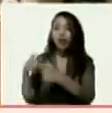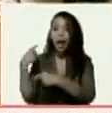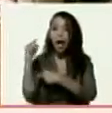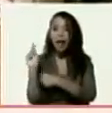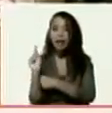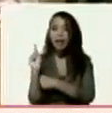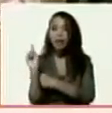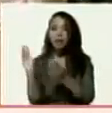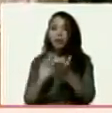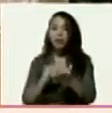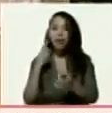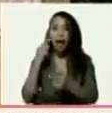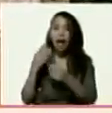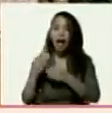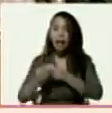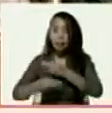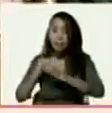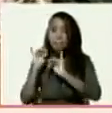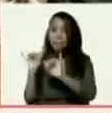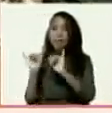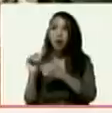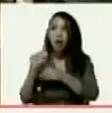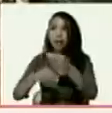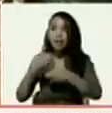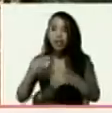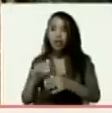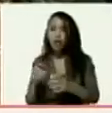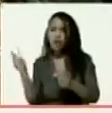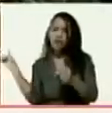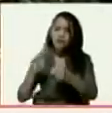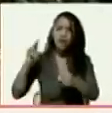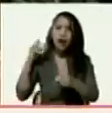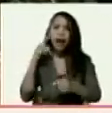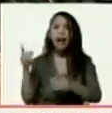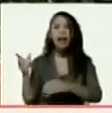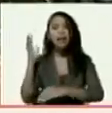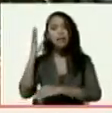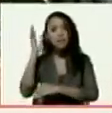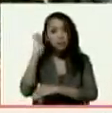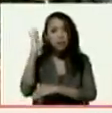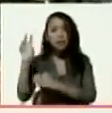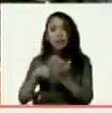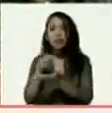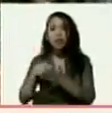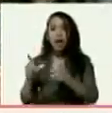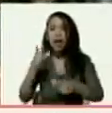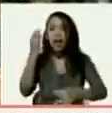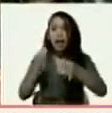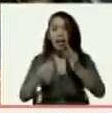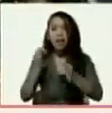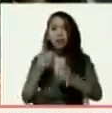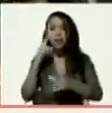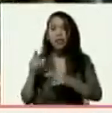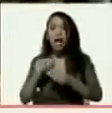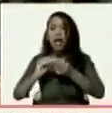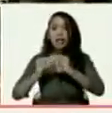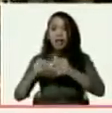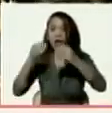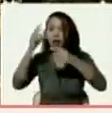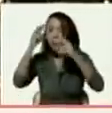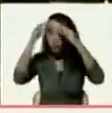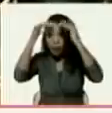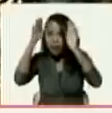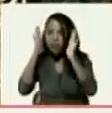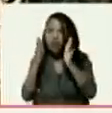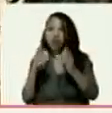para que también a los mismos que vienen generando violencia en el Palacio Federal Legislativo para regresar a la cordura. Ratificó que se